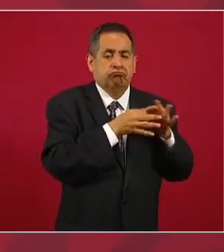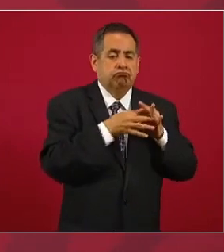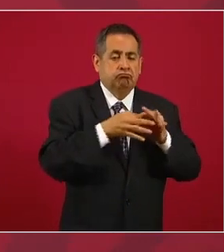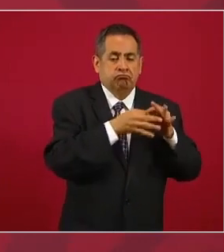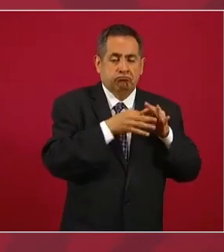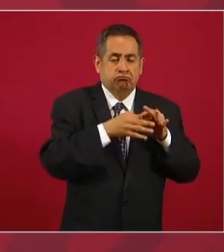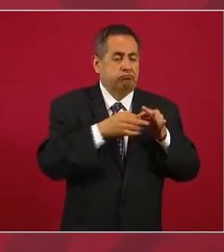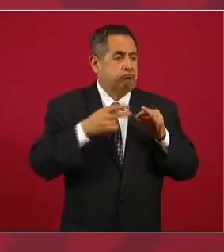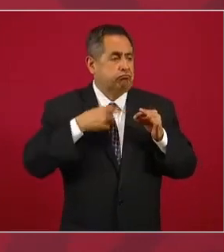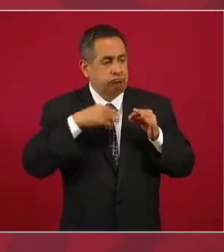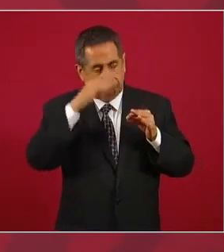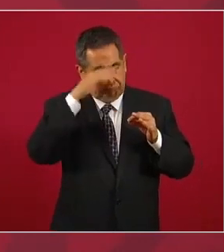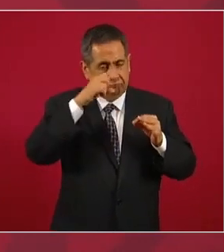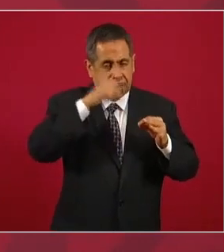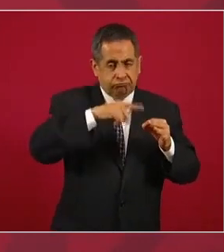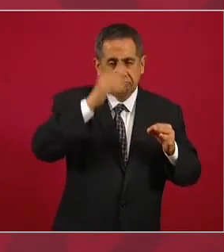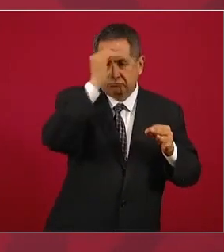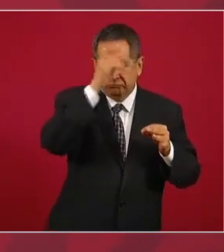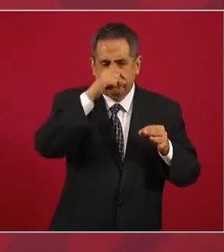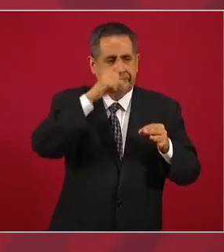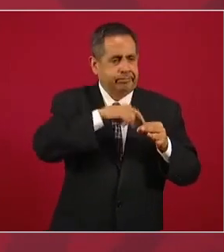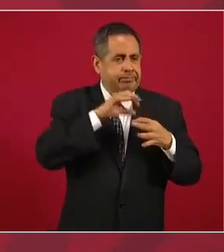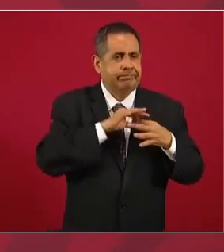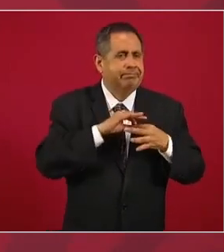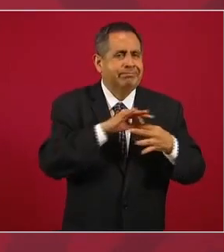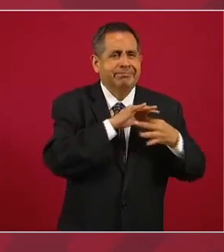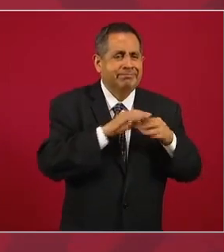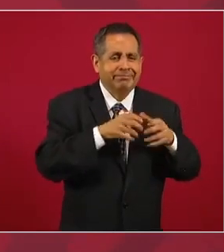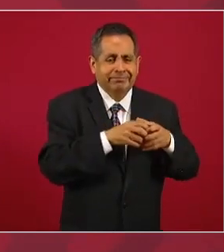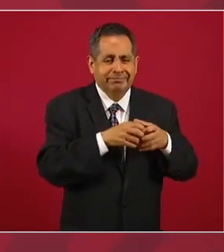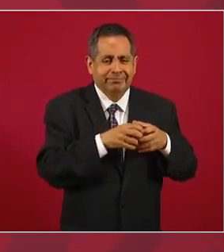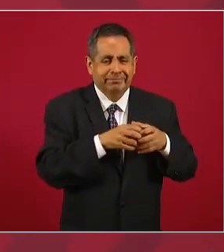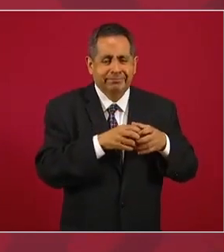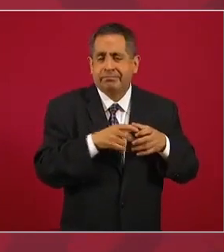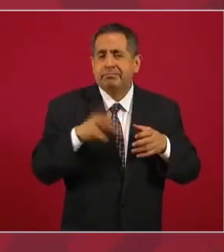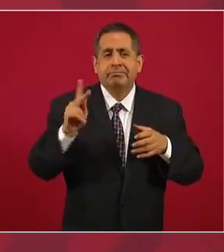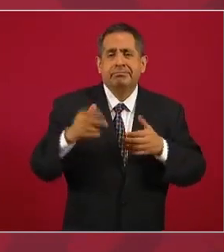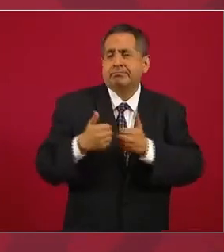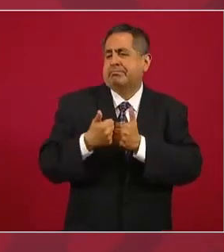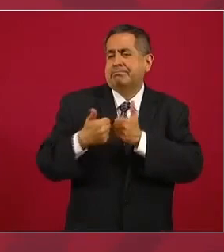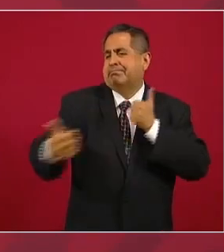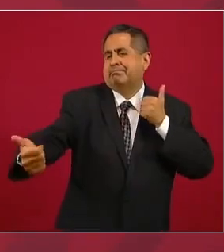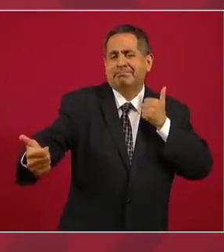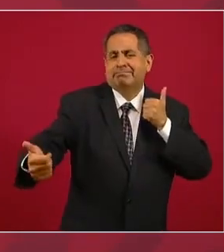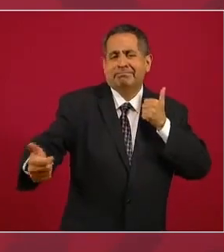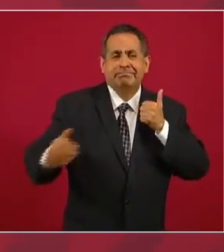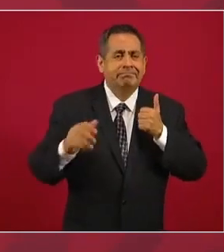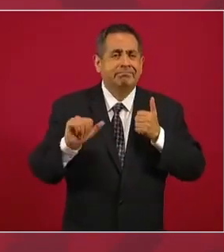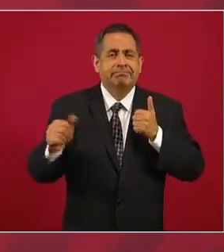de pensamiento, de opinión, pero muy desprendidos, muy divorciados